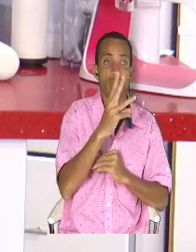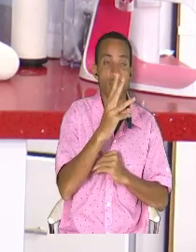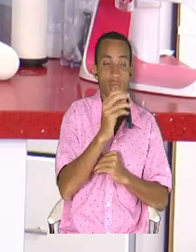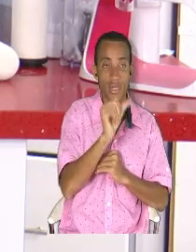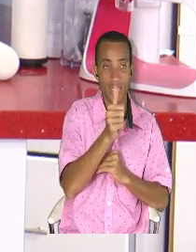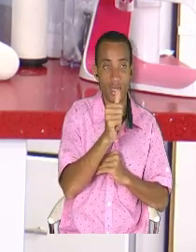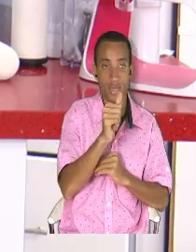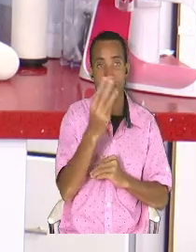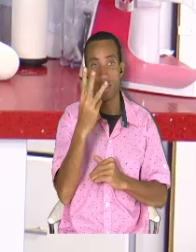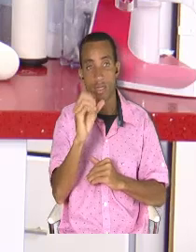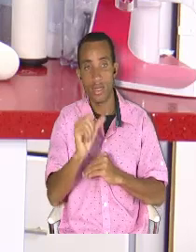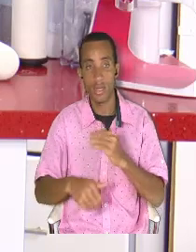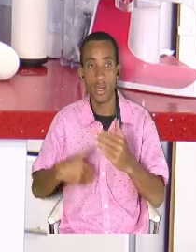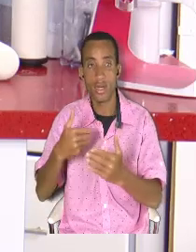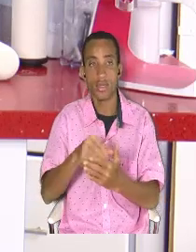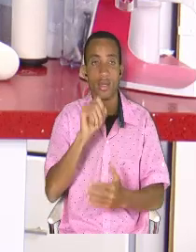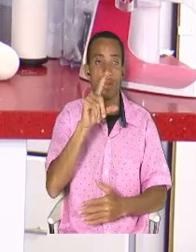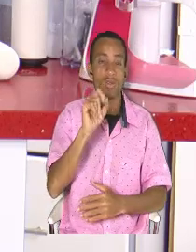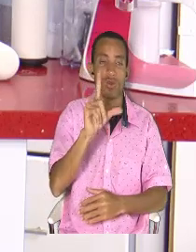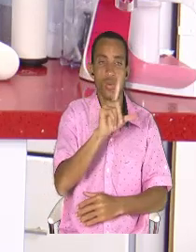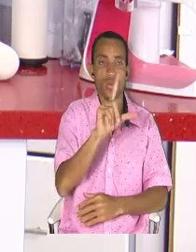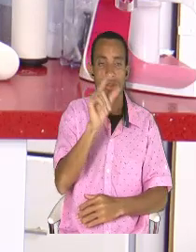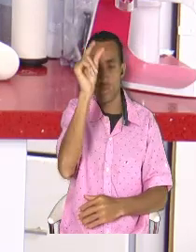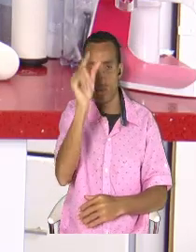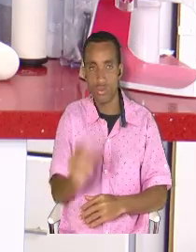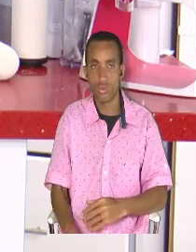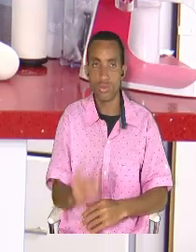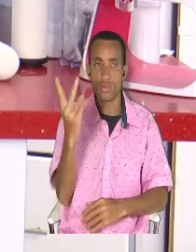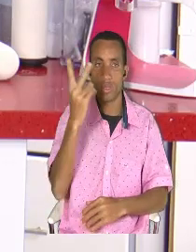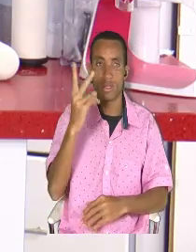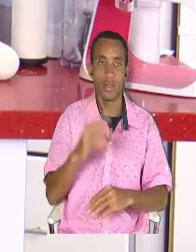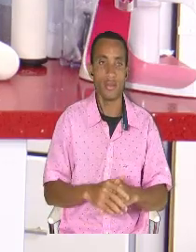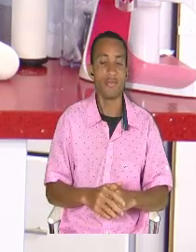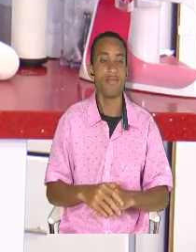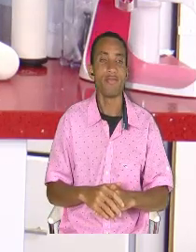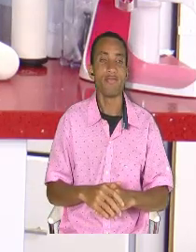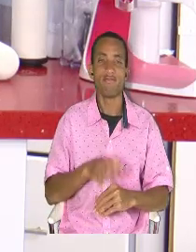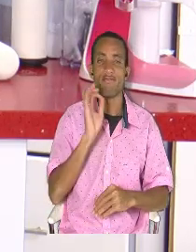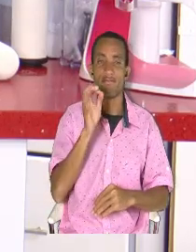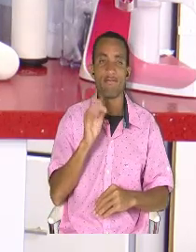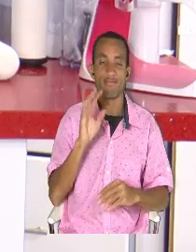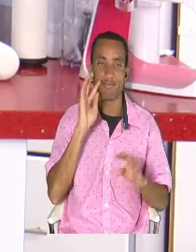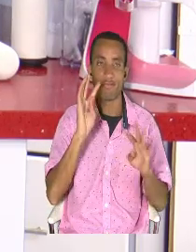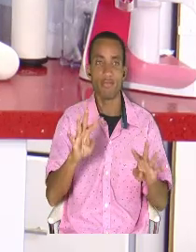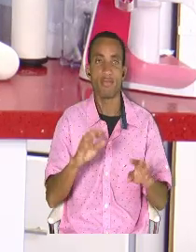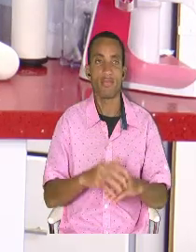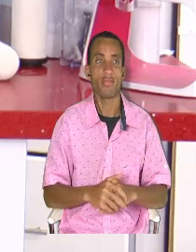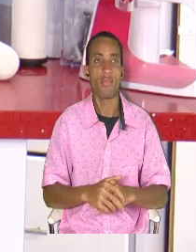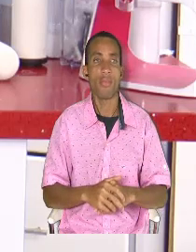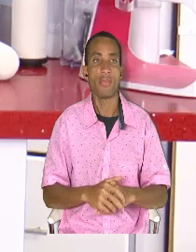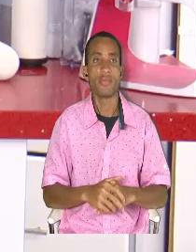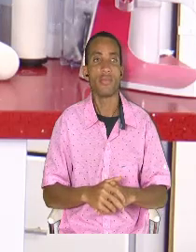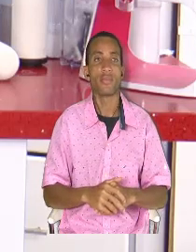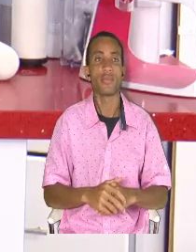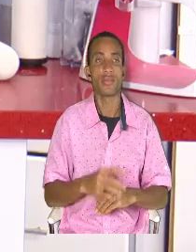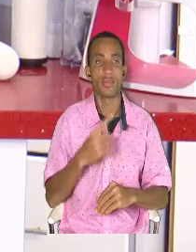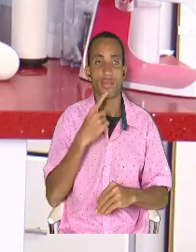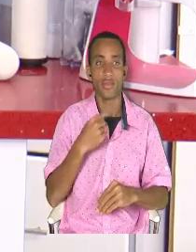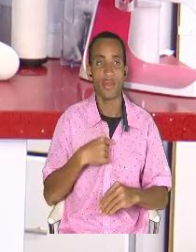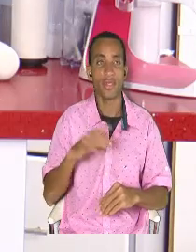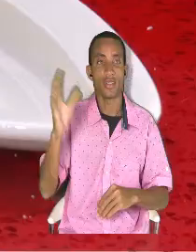mañana, todos los días de lunes a viernes. Entonces no olviden estar conectaditos ahí a tu programa A Pedir de Boca. Y como decimos, A Pedir de